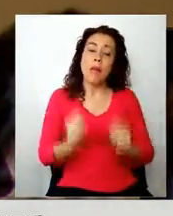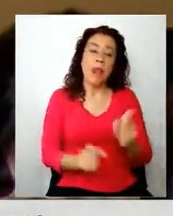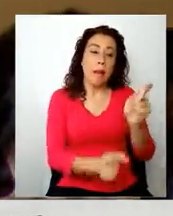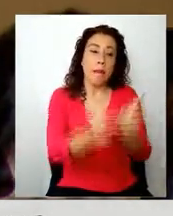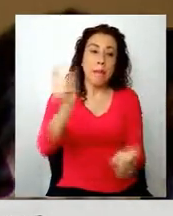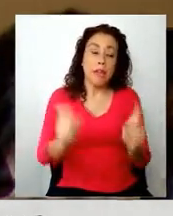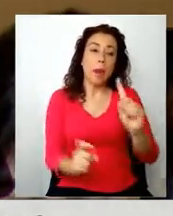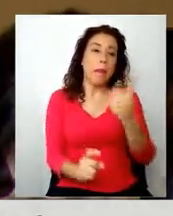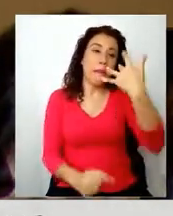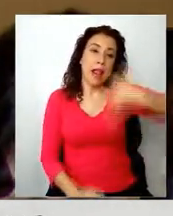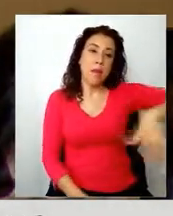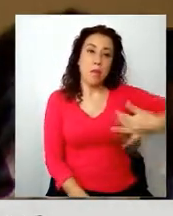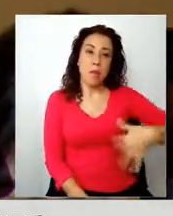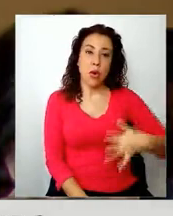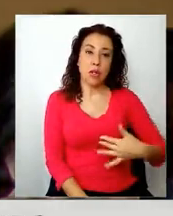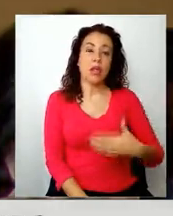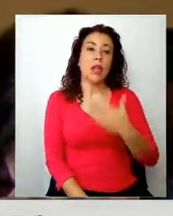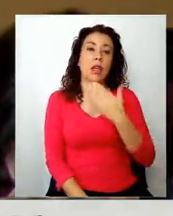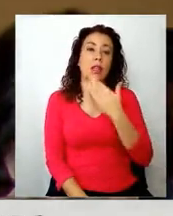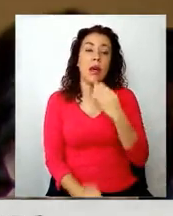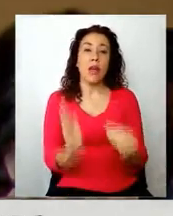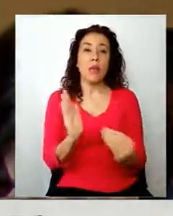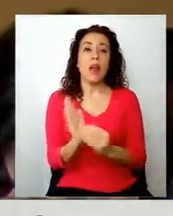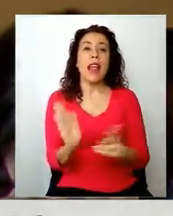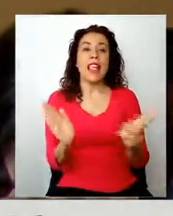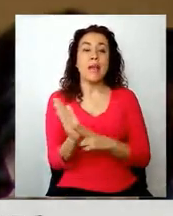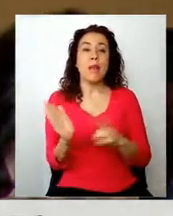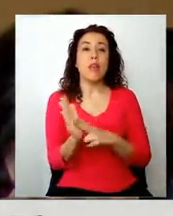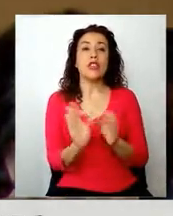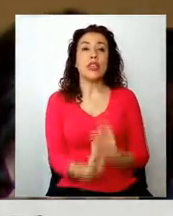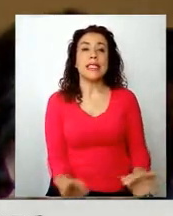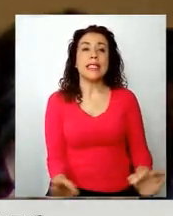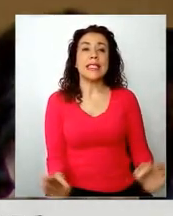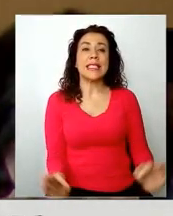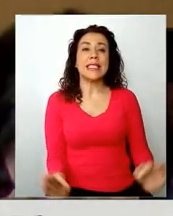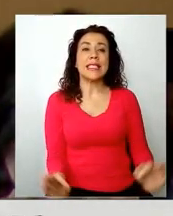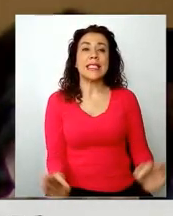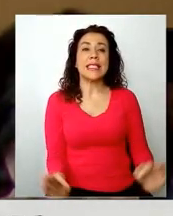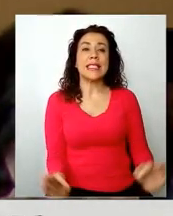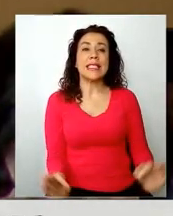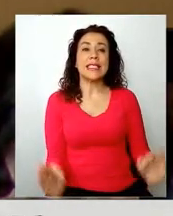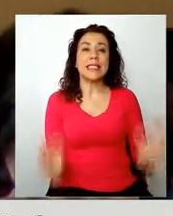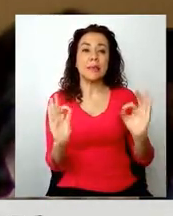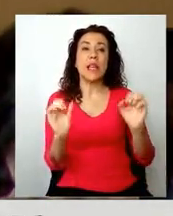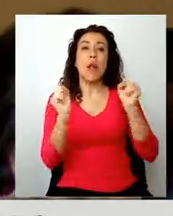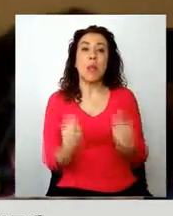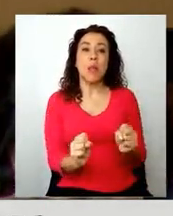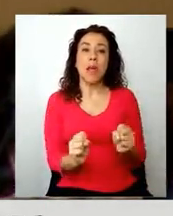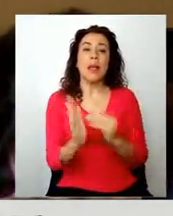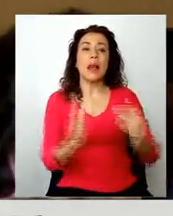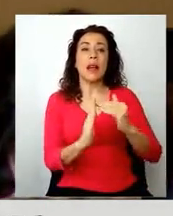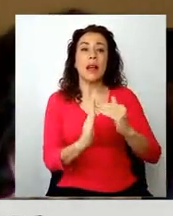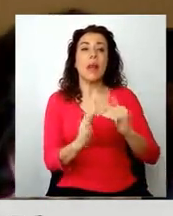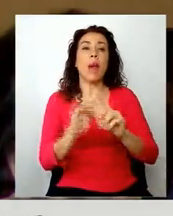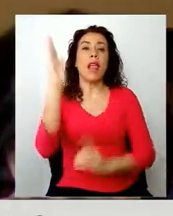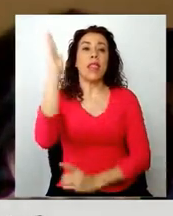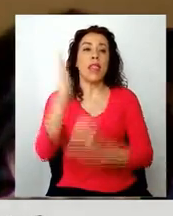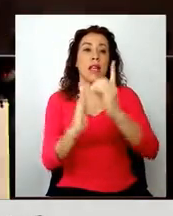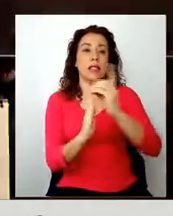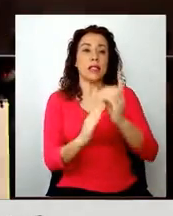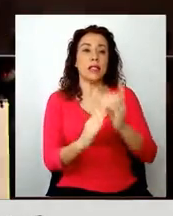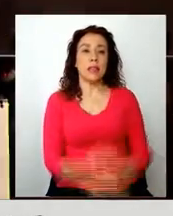incluir este impuesto especial nos pondría a nivel de país desarrollado Gracias presidente